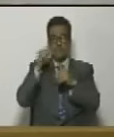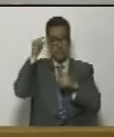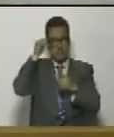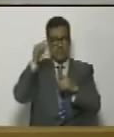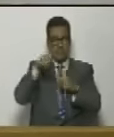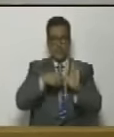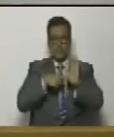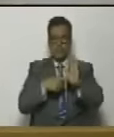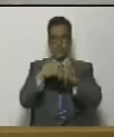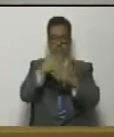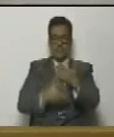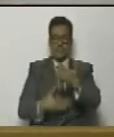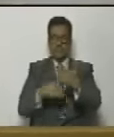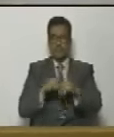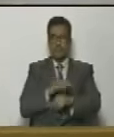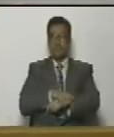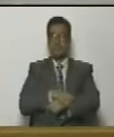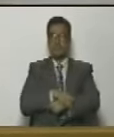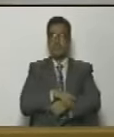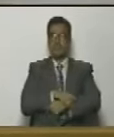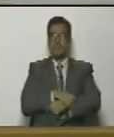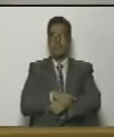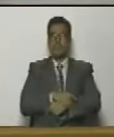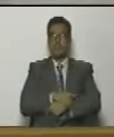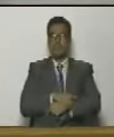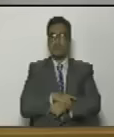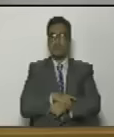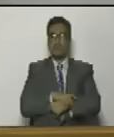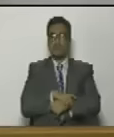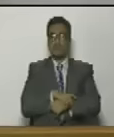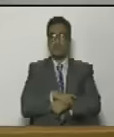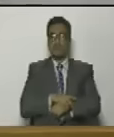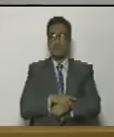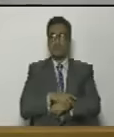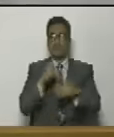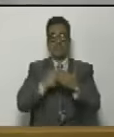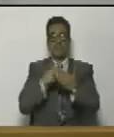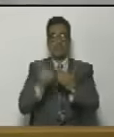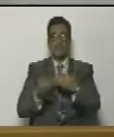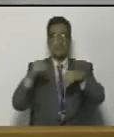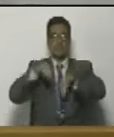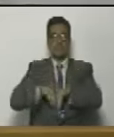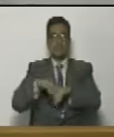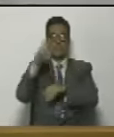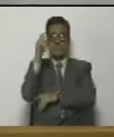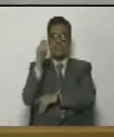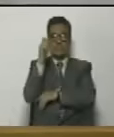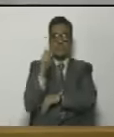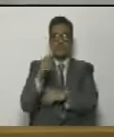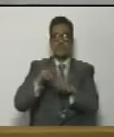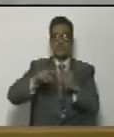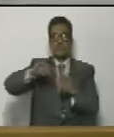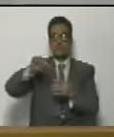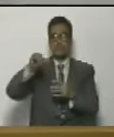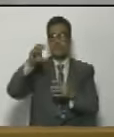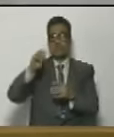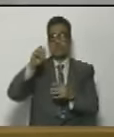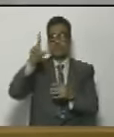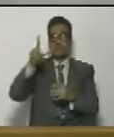para presentar el derecho de palabra para presentar el proyecto de acuerdo al diputado Yolmar